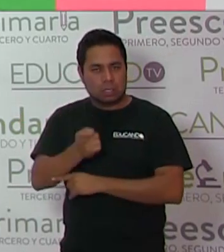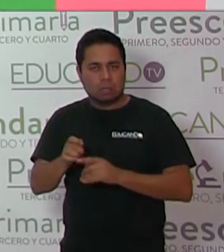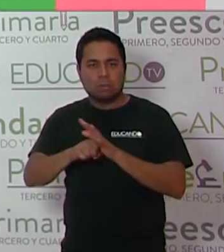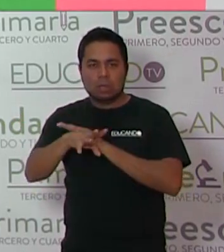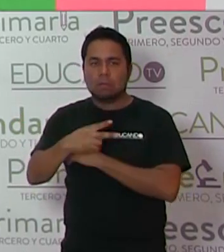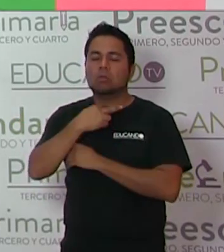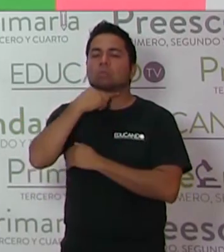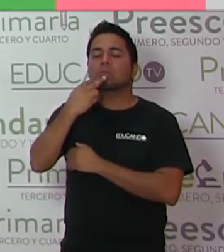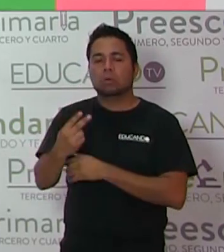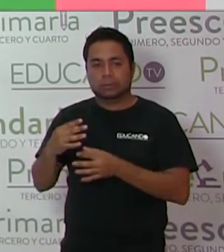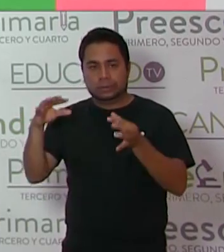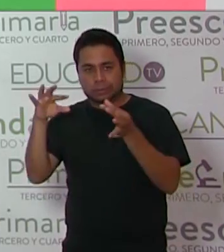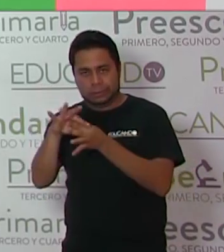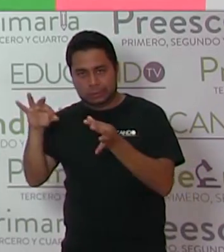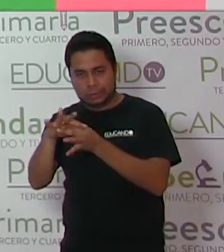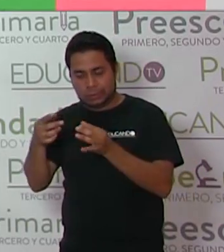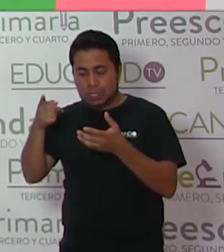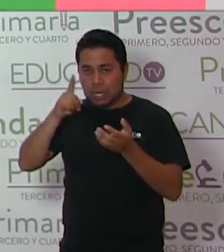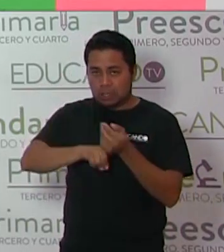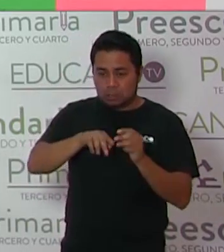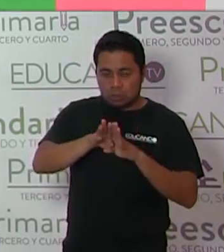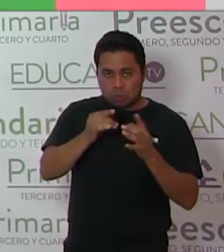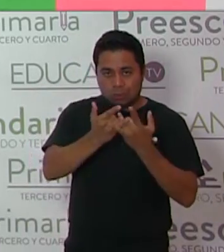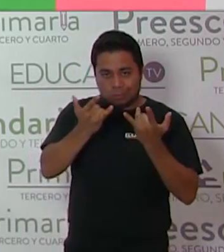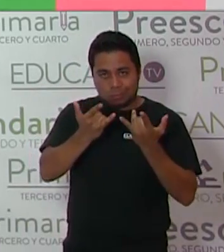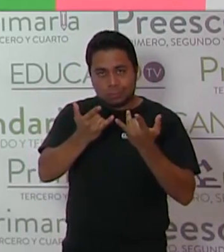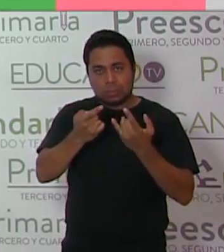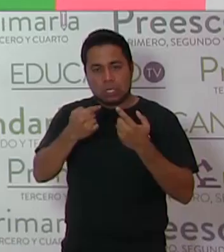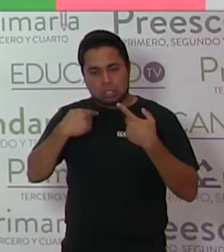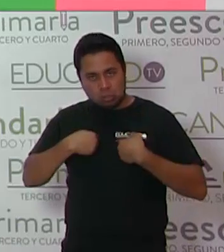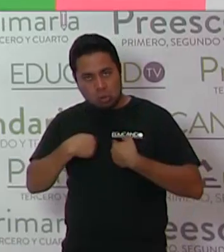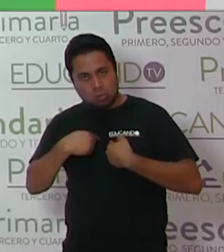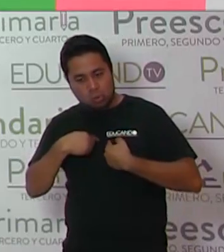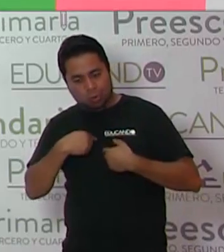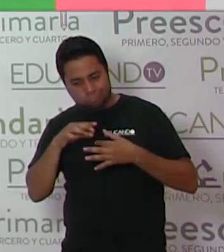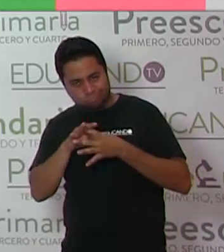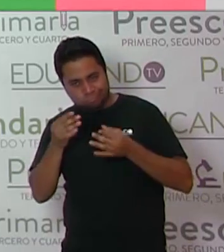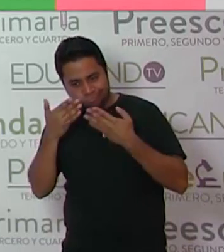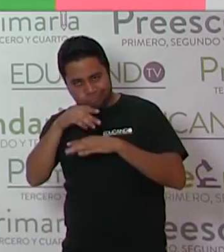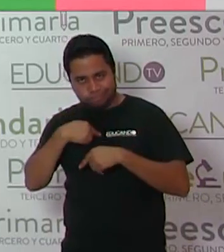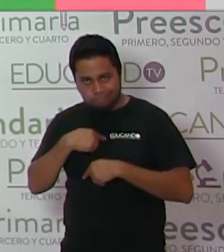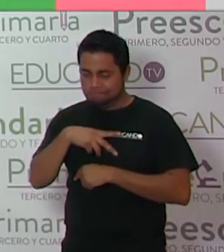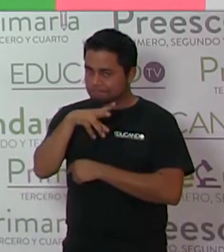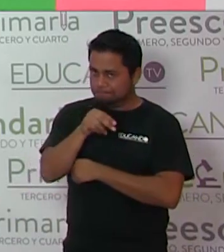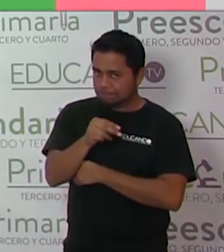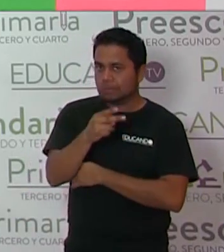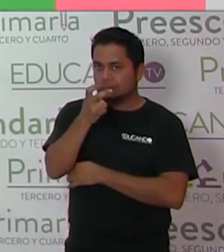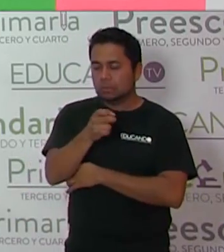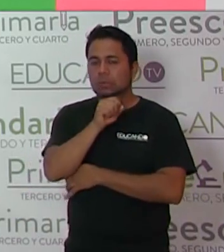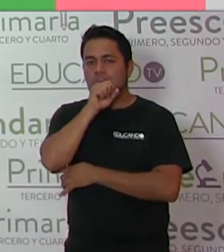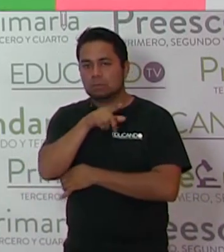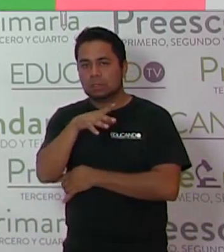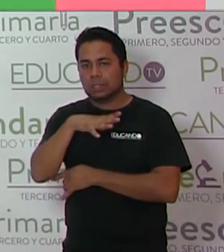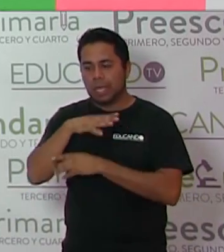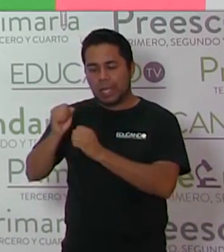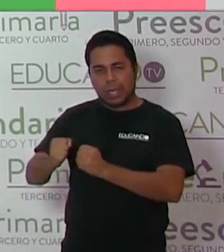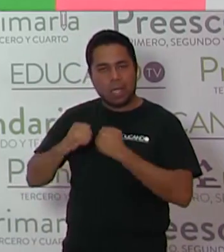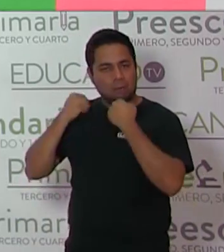decir, la voz narrativa no está en la historia, no es el protagonista. Por lo tanto, también